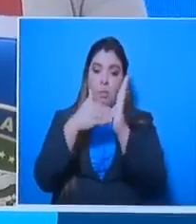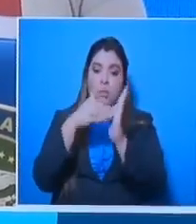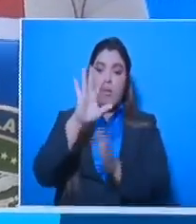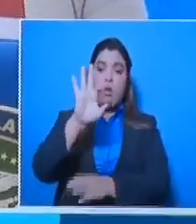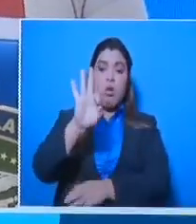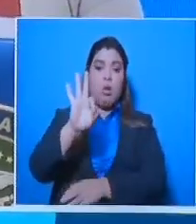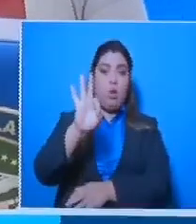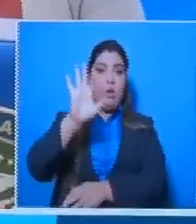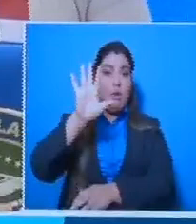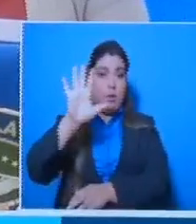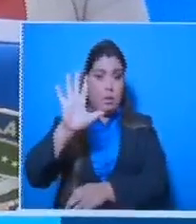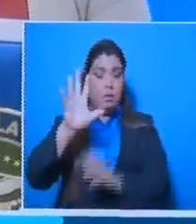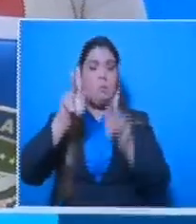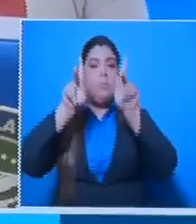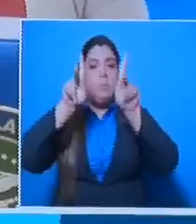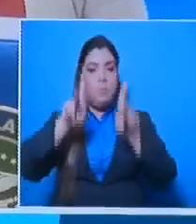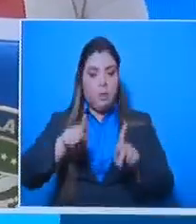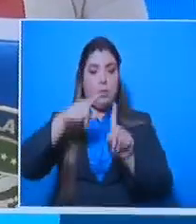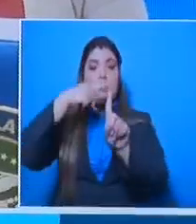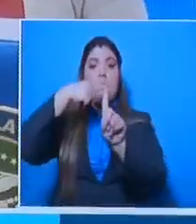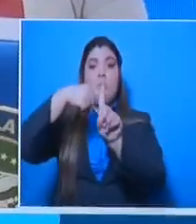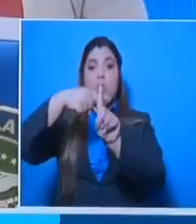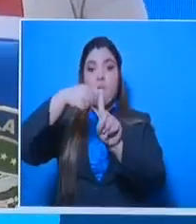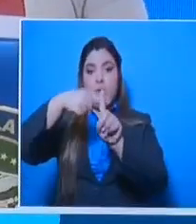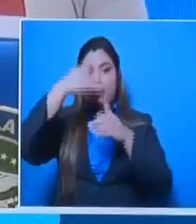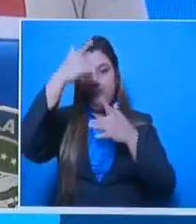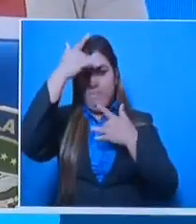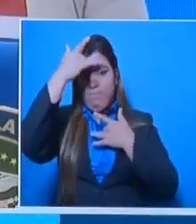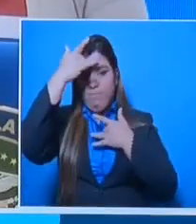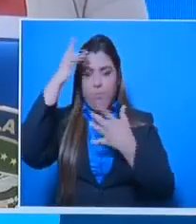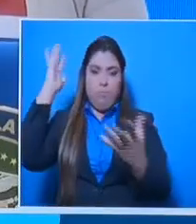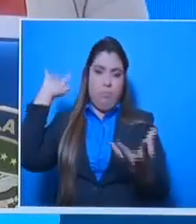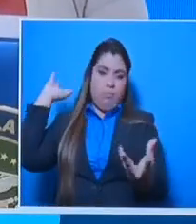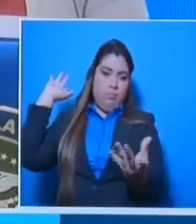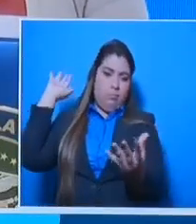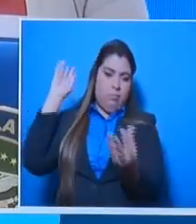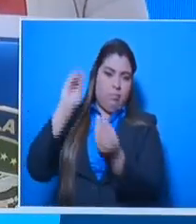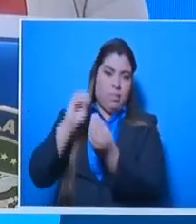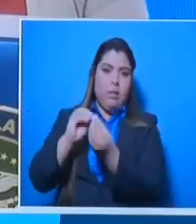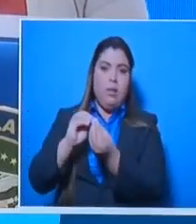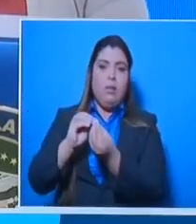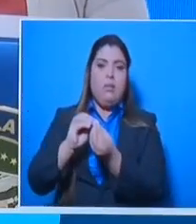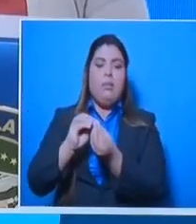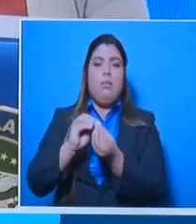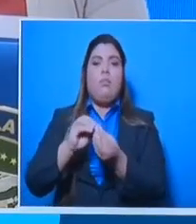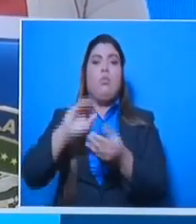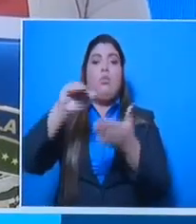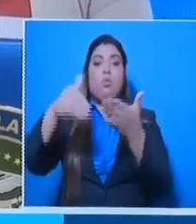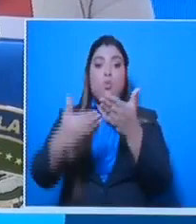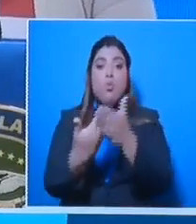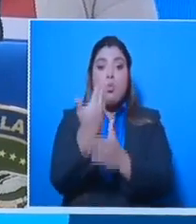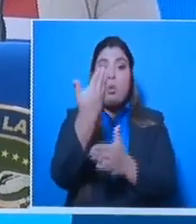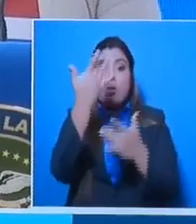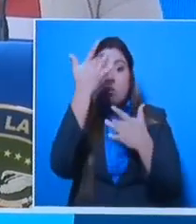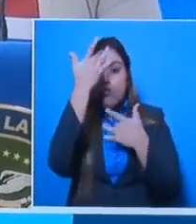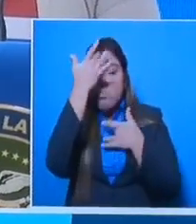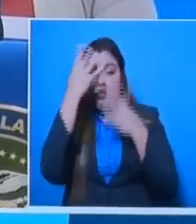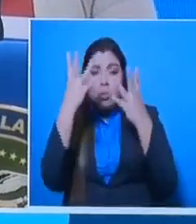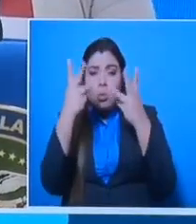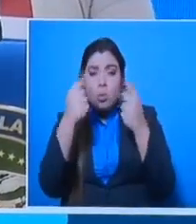14.095 casos confirmados acumulados, de los cuales son nuevos casos para el día de